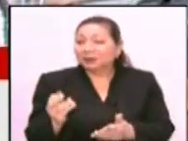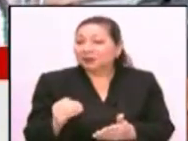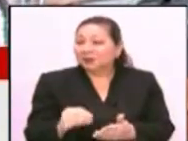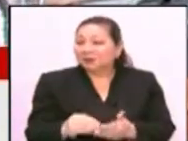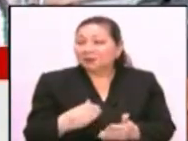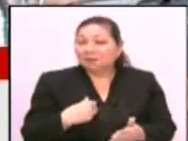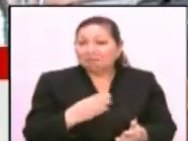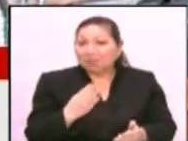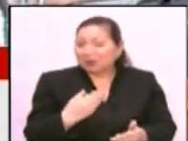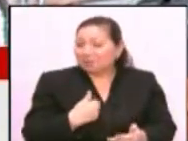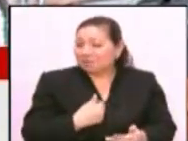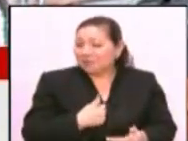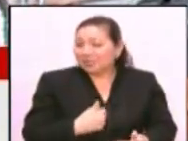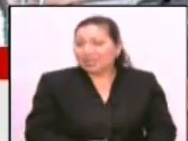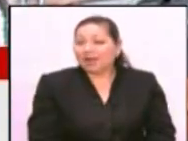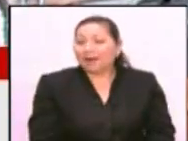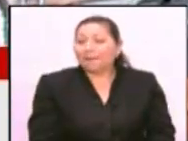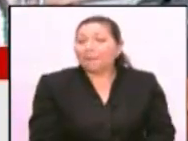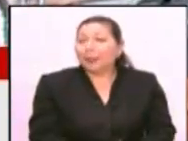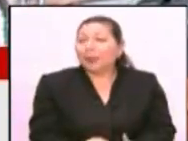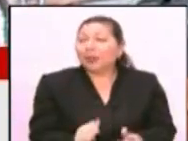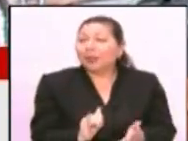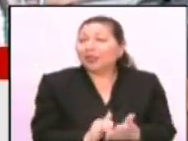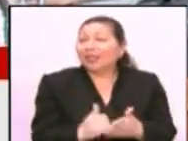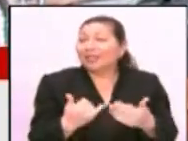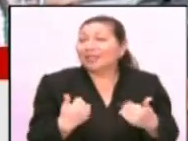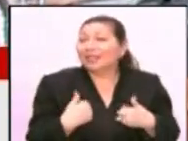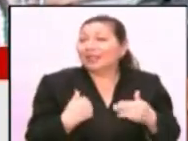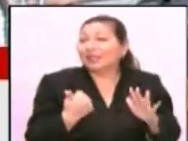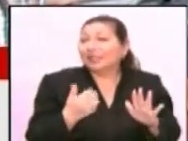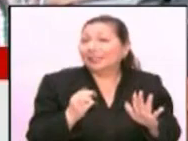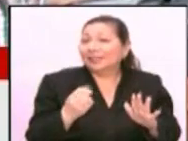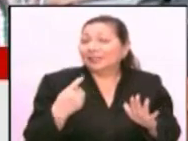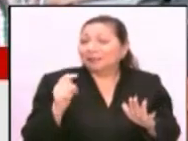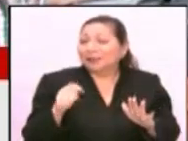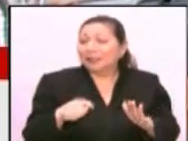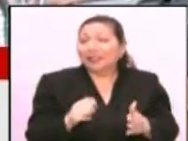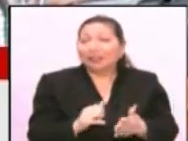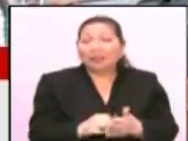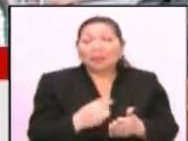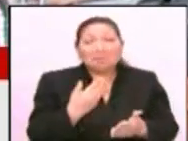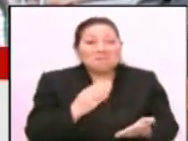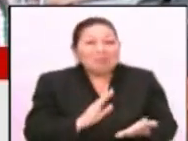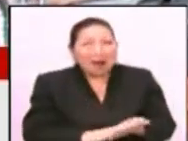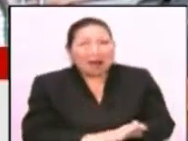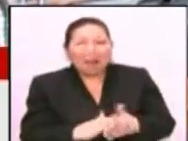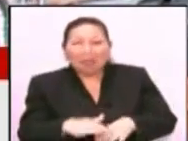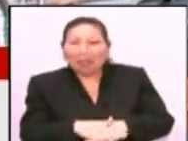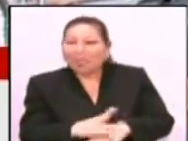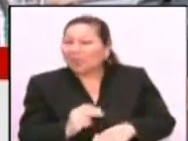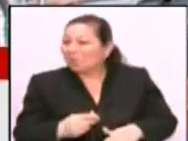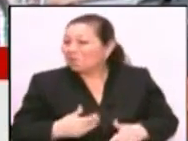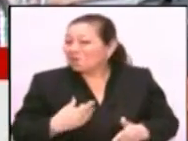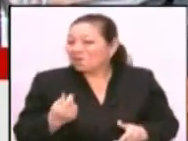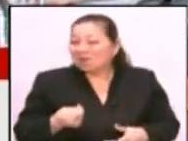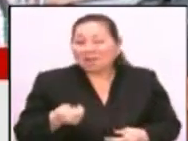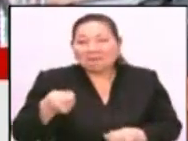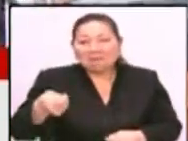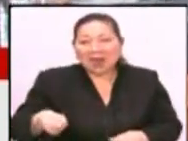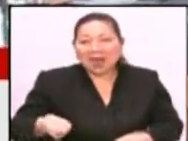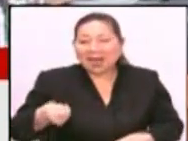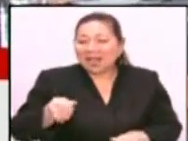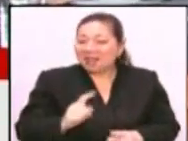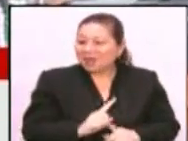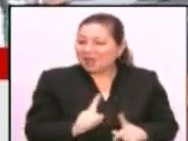o embargan la cuenta bancaria mía. Pero el señor que acá tiene el 60% de la economía peruana, es informal y que tiene plata y no va a poder, no quiere pasar por un